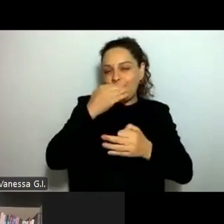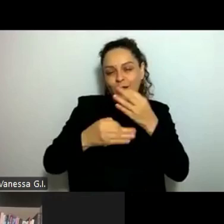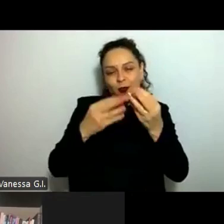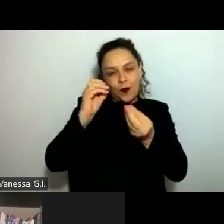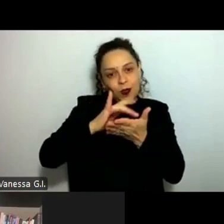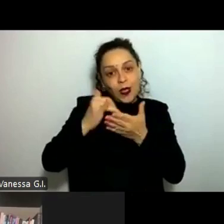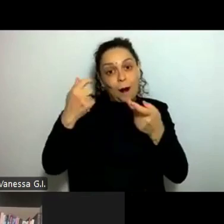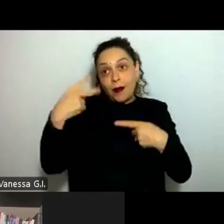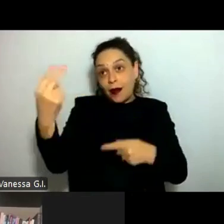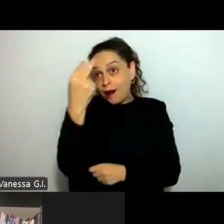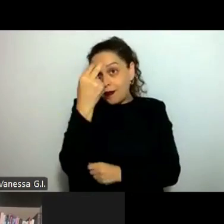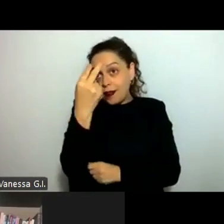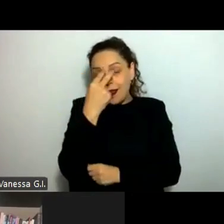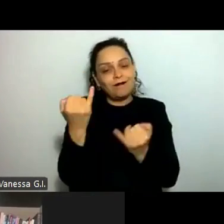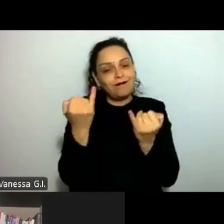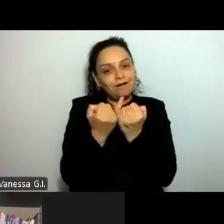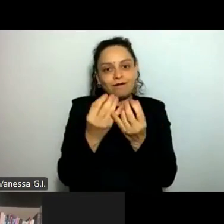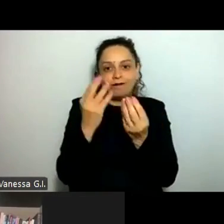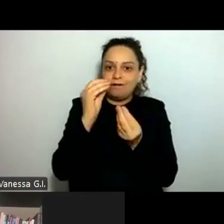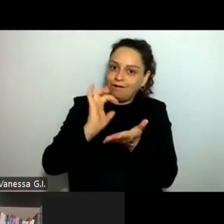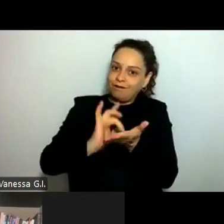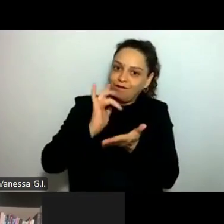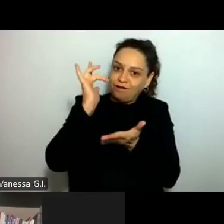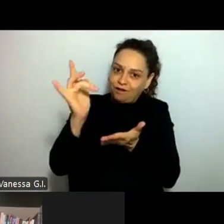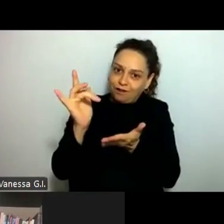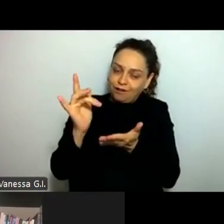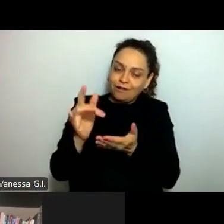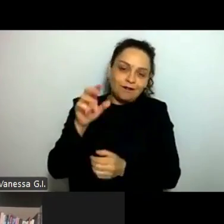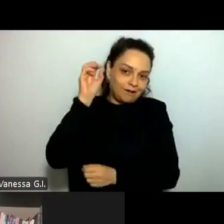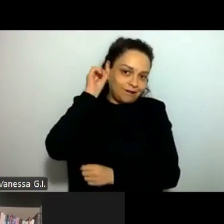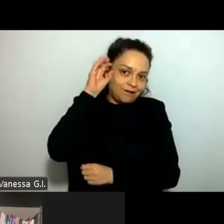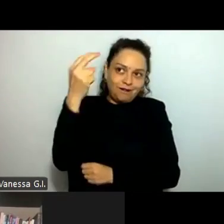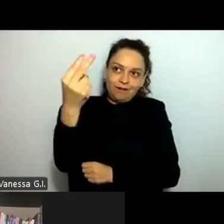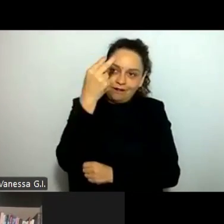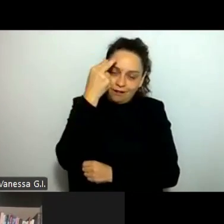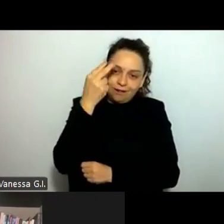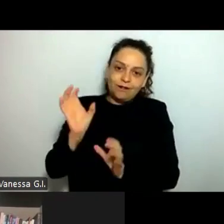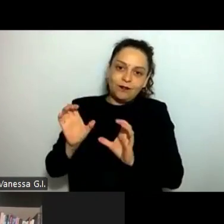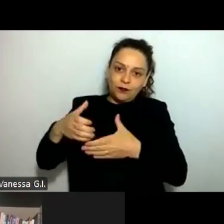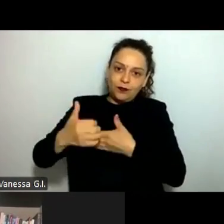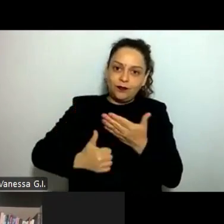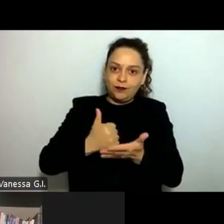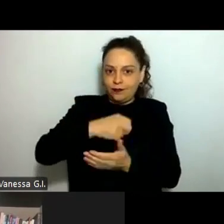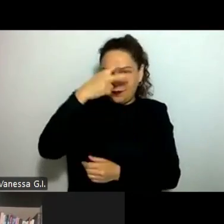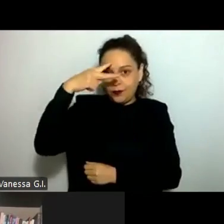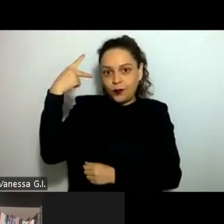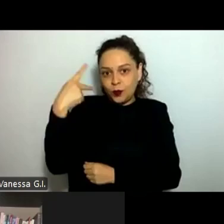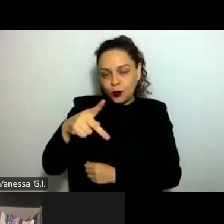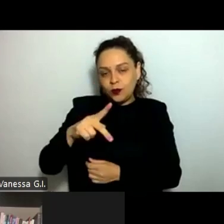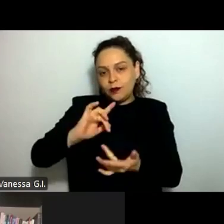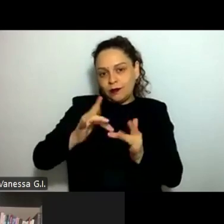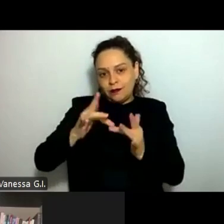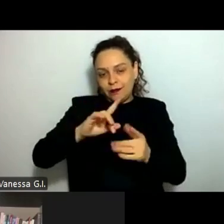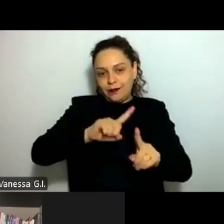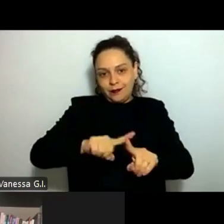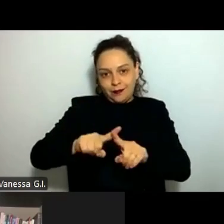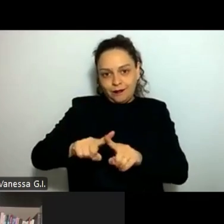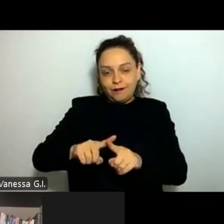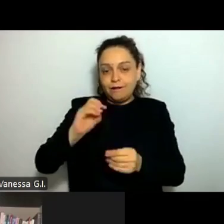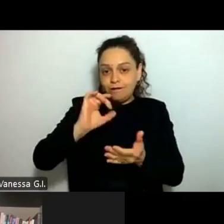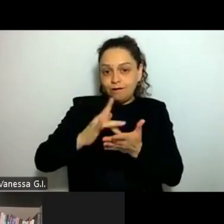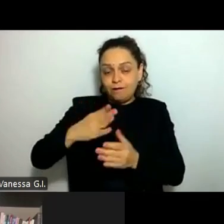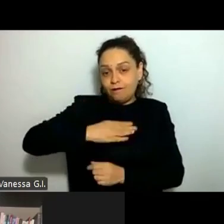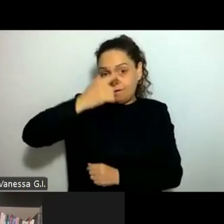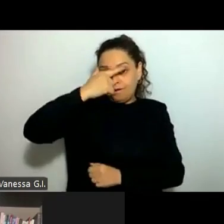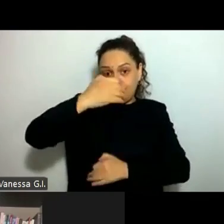ciudadanos que nos hicieron favor de seguir a través del canal del Congreso y los medios digitales. Muchísimas gracias, muy buena noche tengan todas y todos